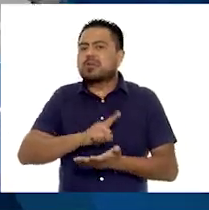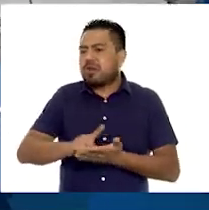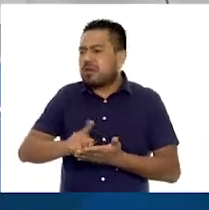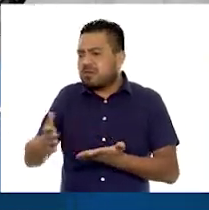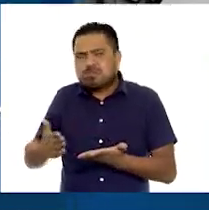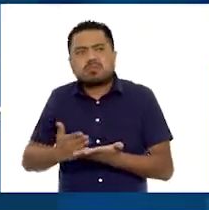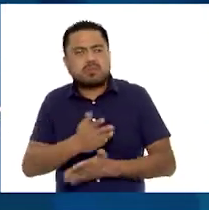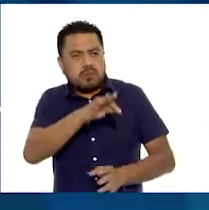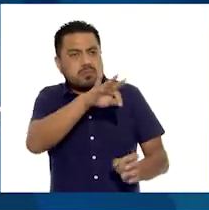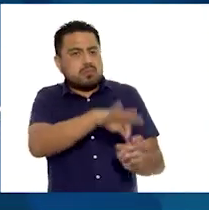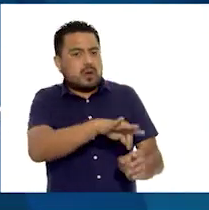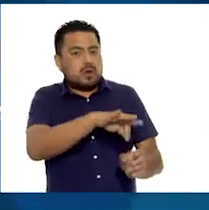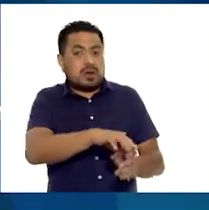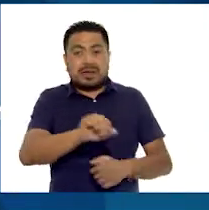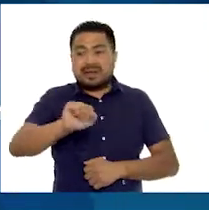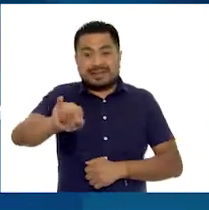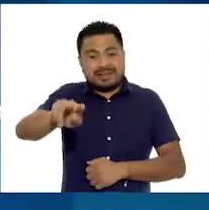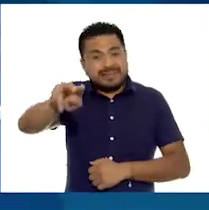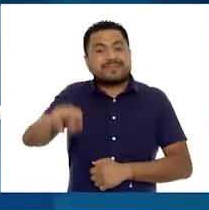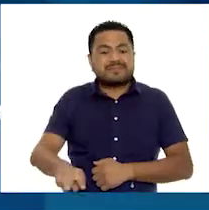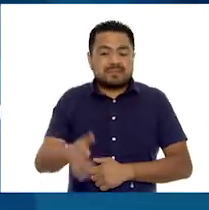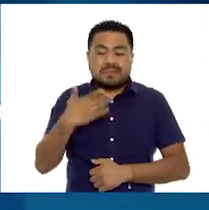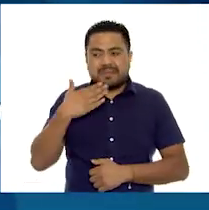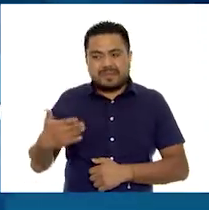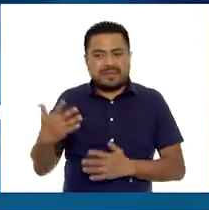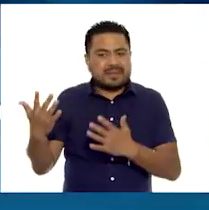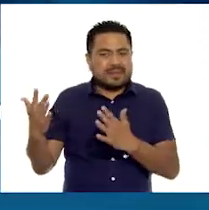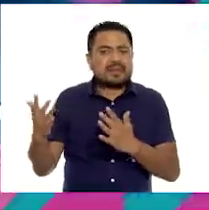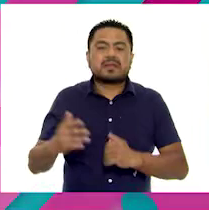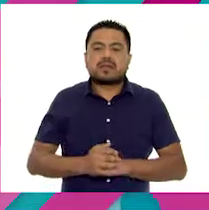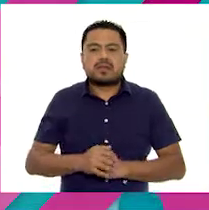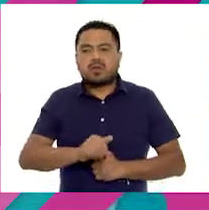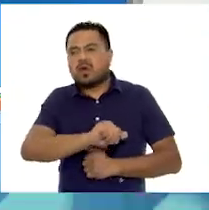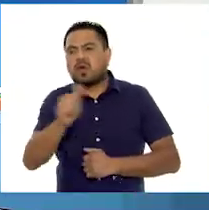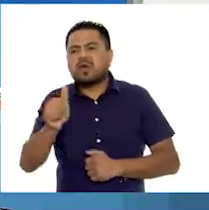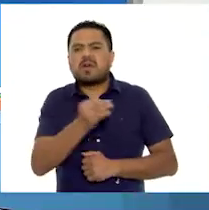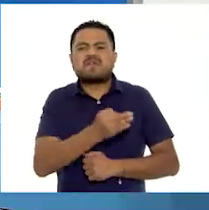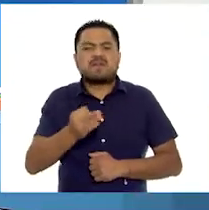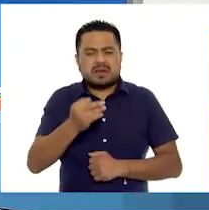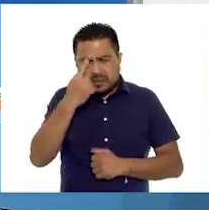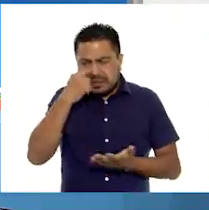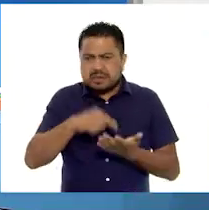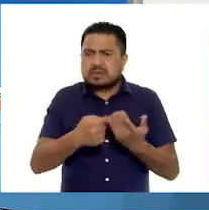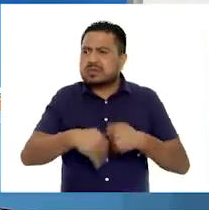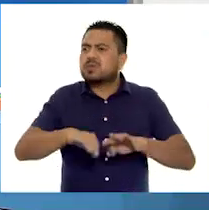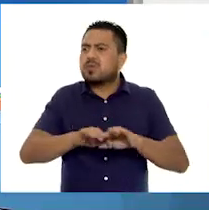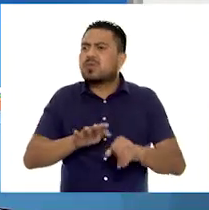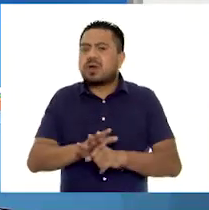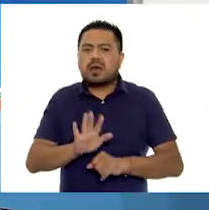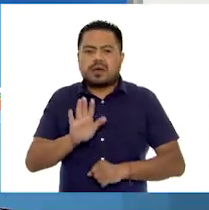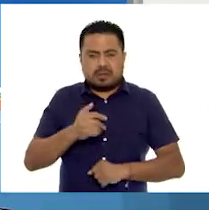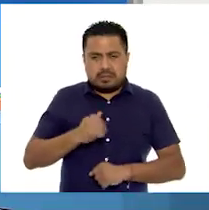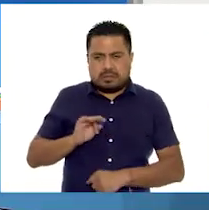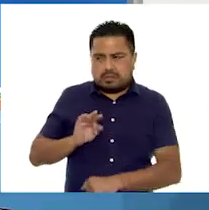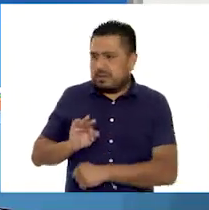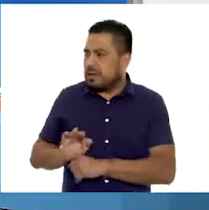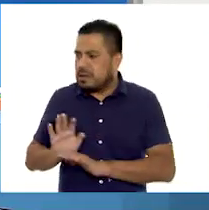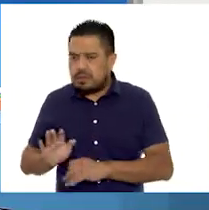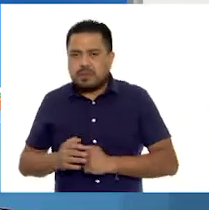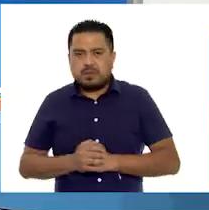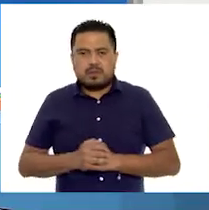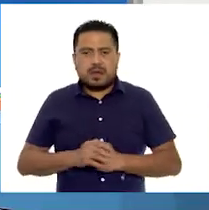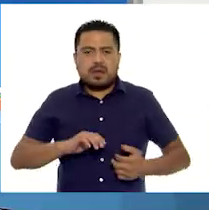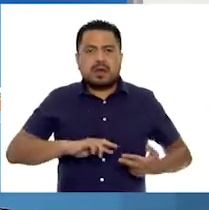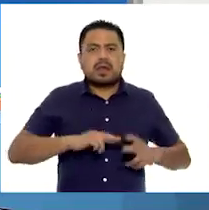voto sí es cierto muy bien pero que otro acontecimiento consideras que fue importante te voy a dar una pista tiene